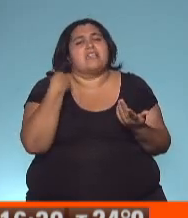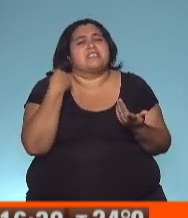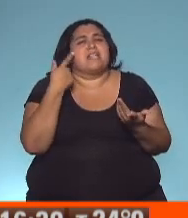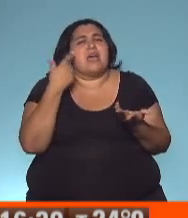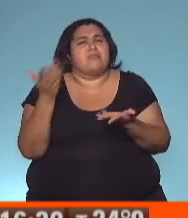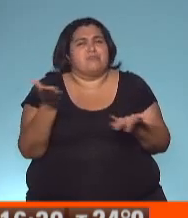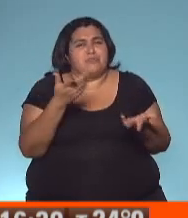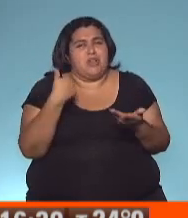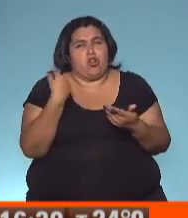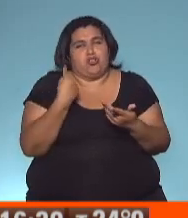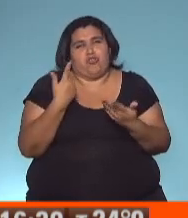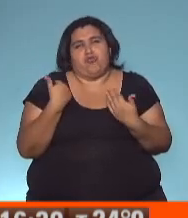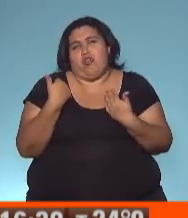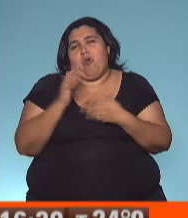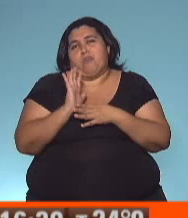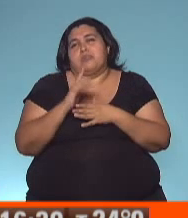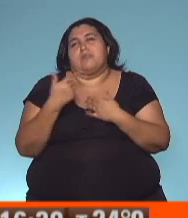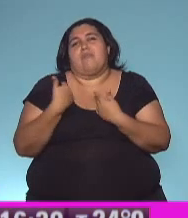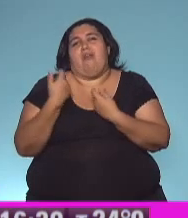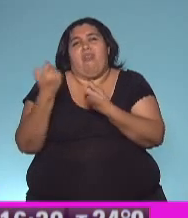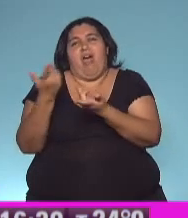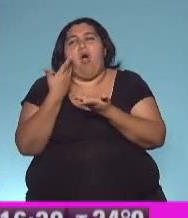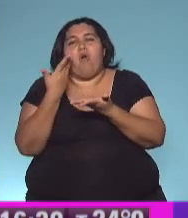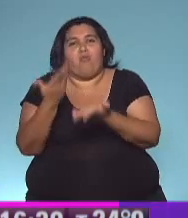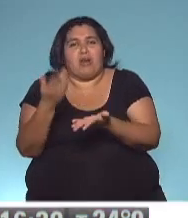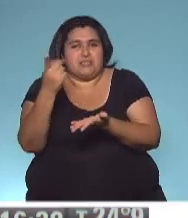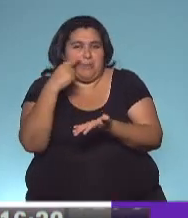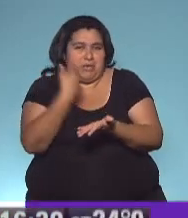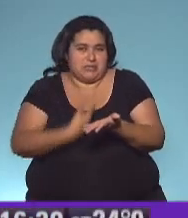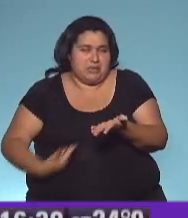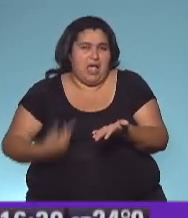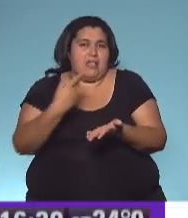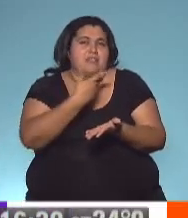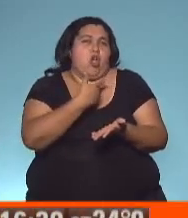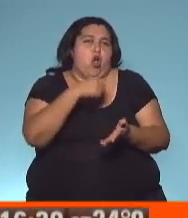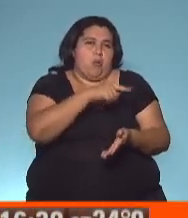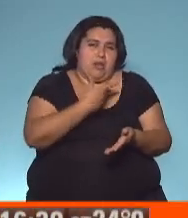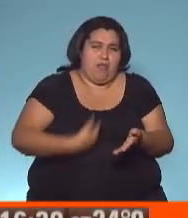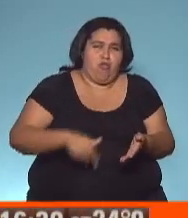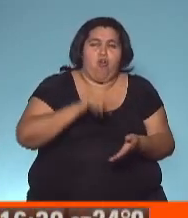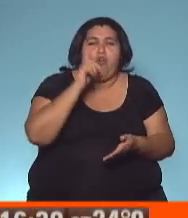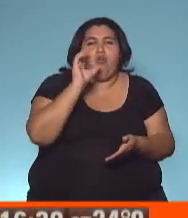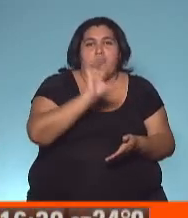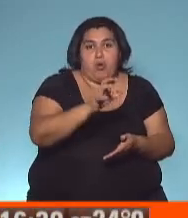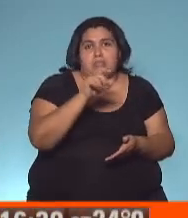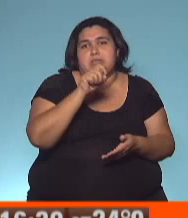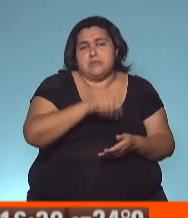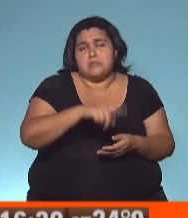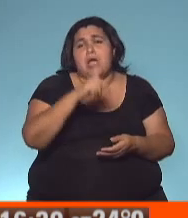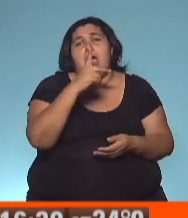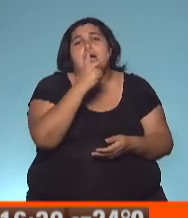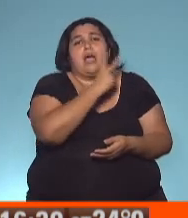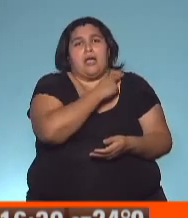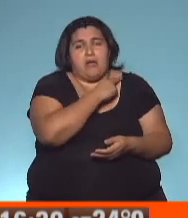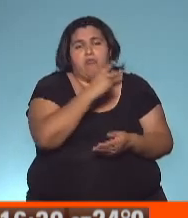las autoridades, a las tres autoridades, presidente de la Nación, al gobernador de la provincia de Buenos Aires, al jefe de gobierno de